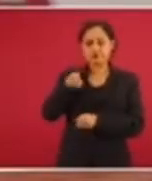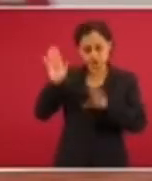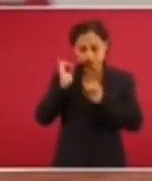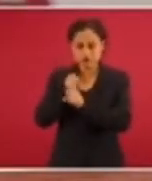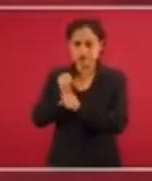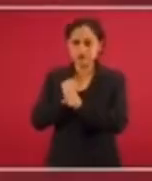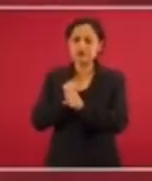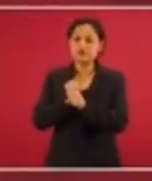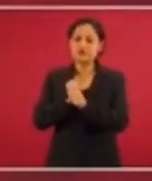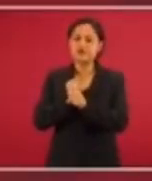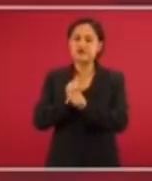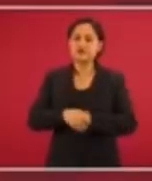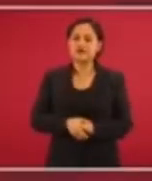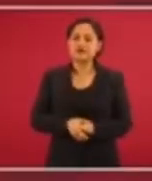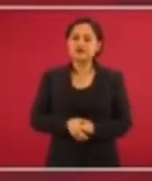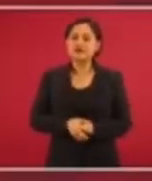eso